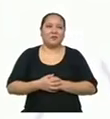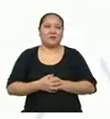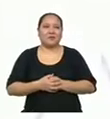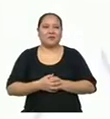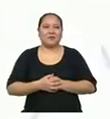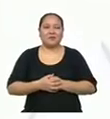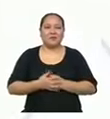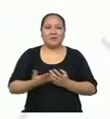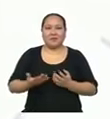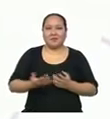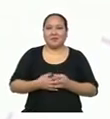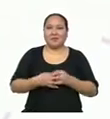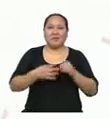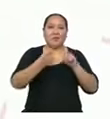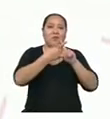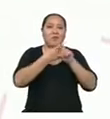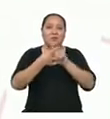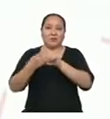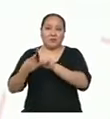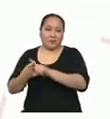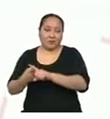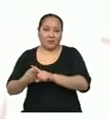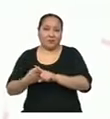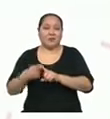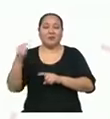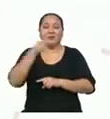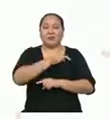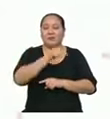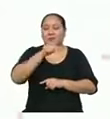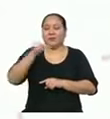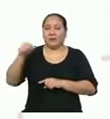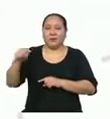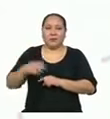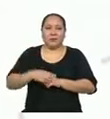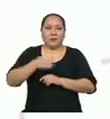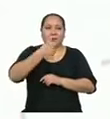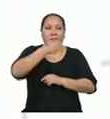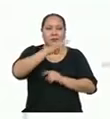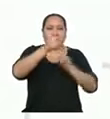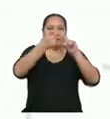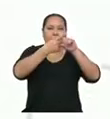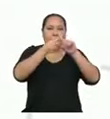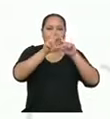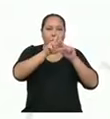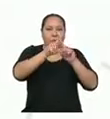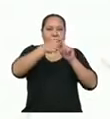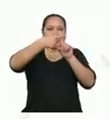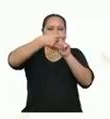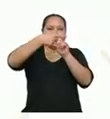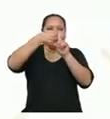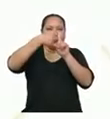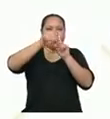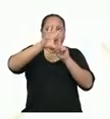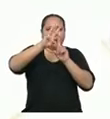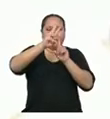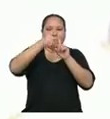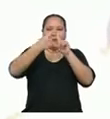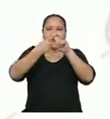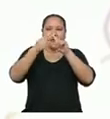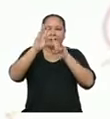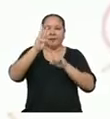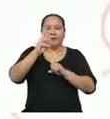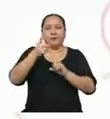Entonces, multipliquemos cada dato por su frecuencia respectiva. 15 por 3, más 16 por 6,